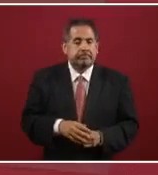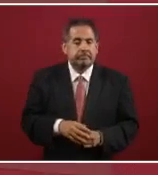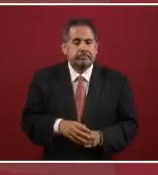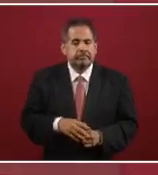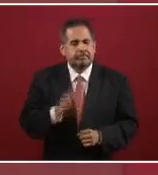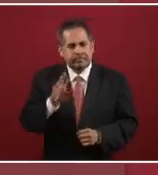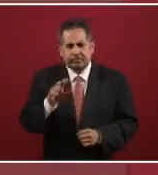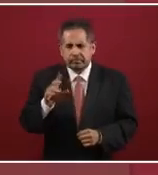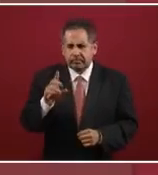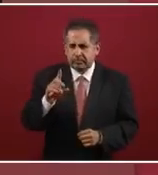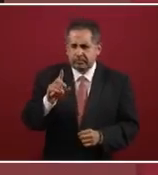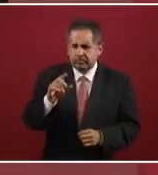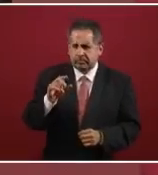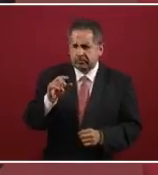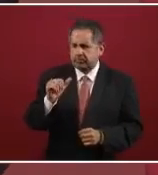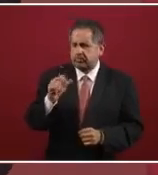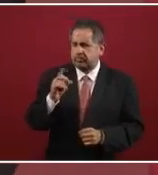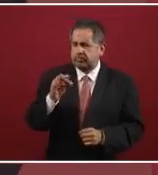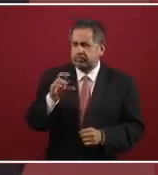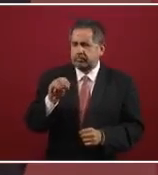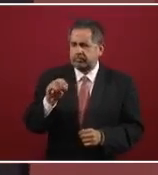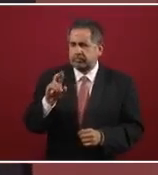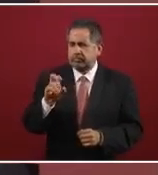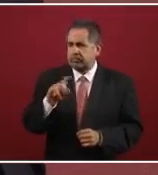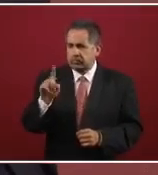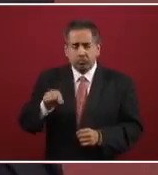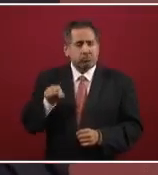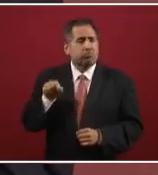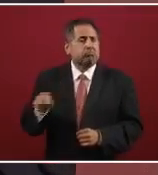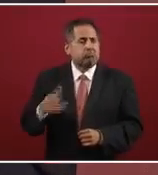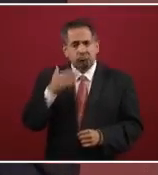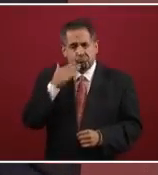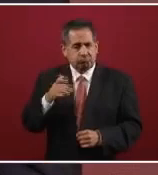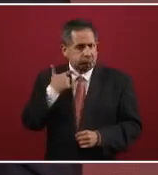pero don adolfo qué